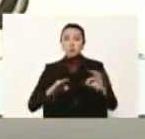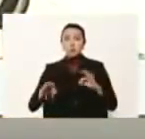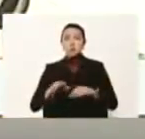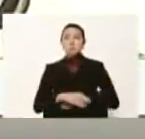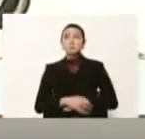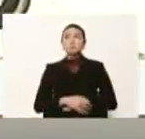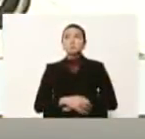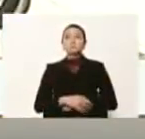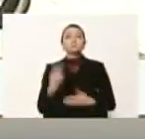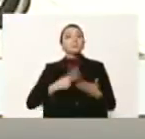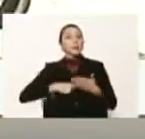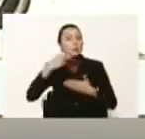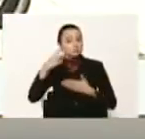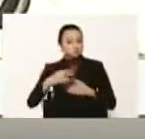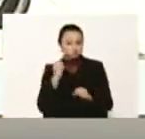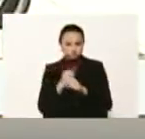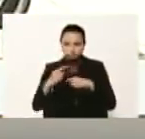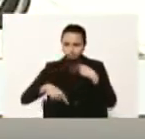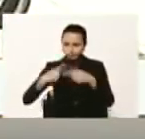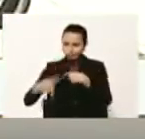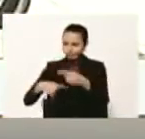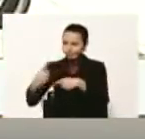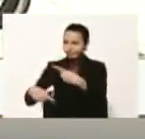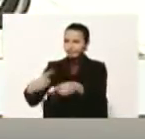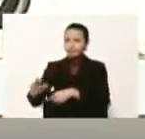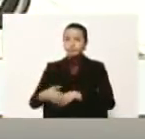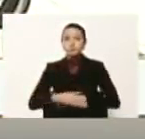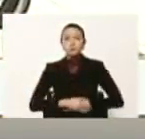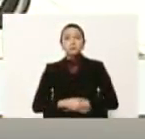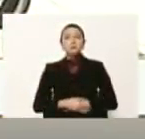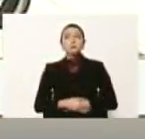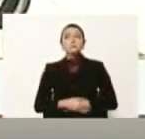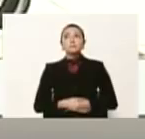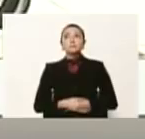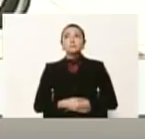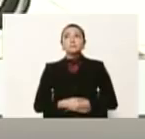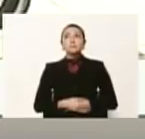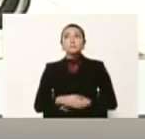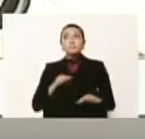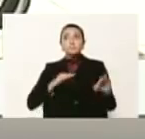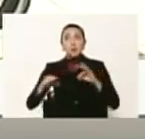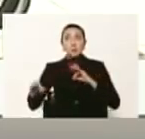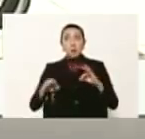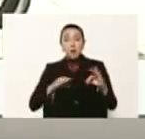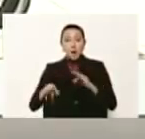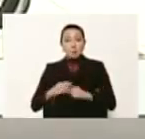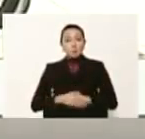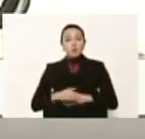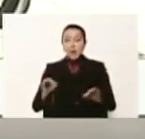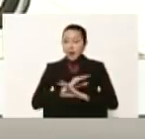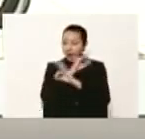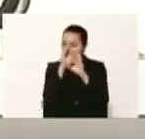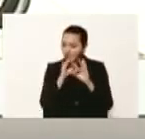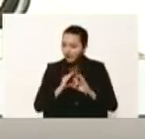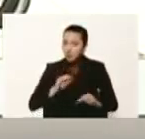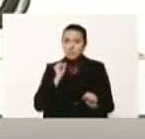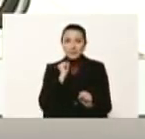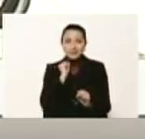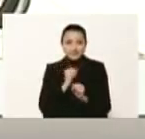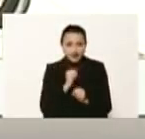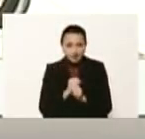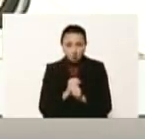con planificación. Preparamos la operación con las acciones de